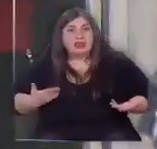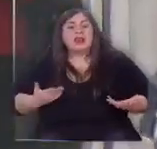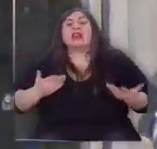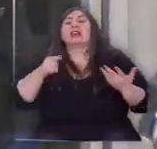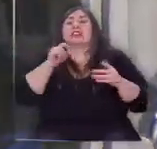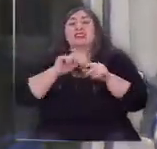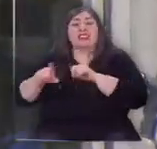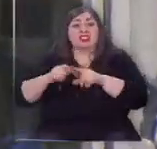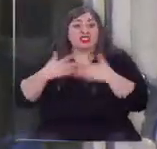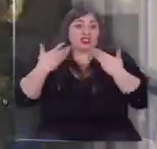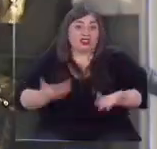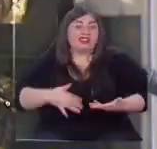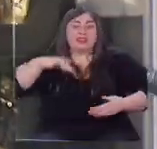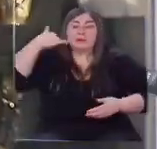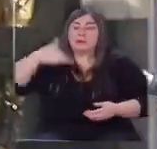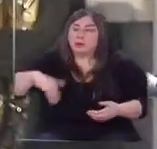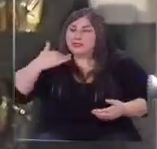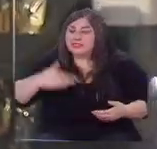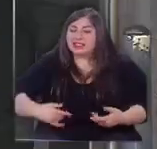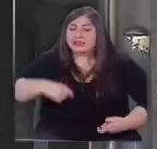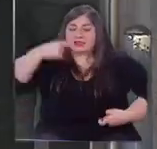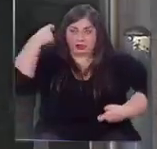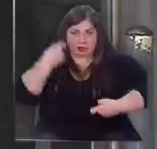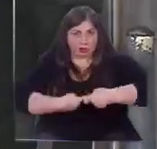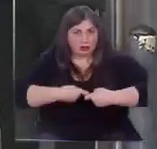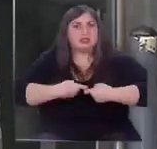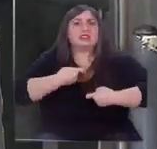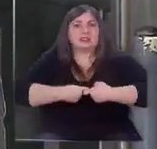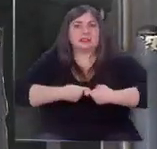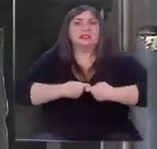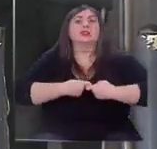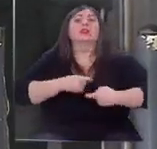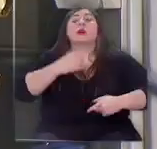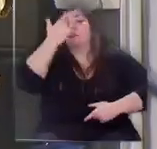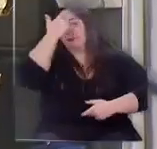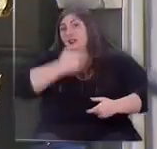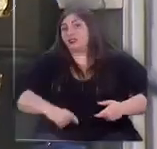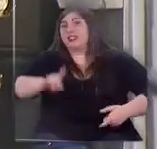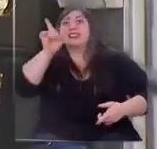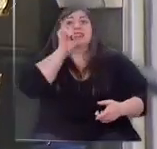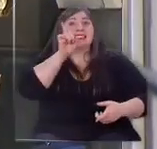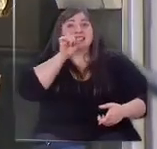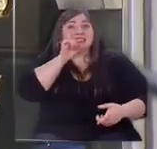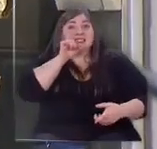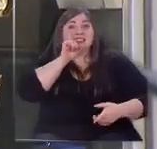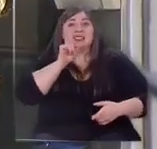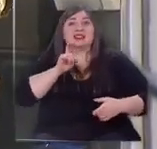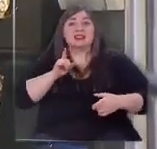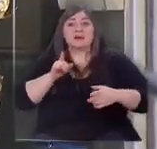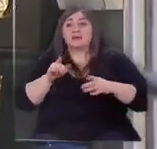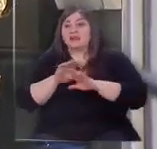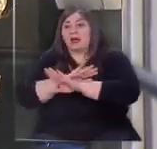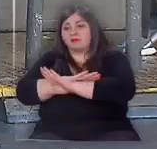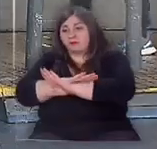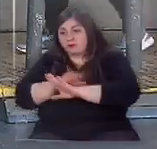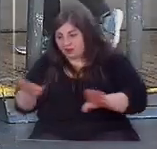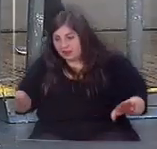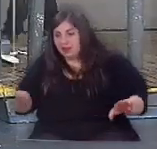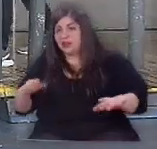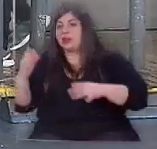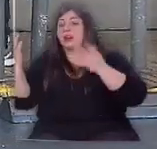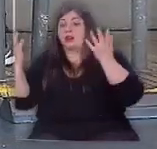bien importante que en lo concreto, Iván, que las personas que tengan el alta de infectividad